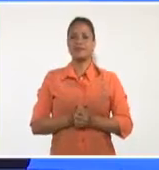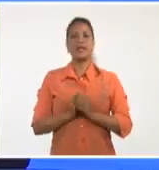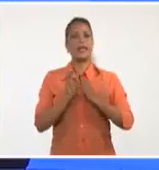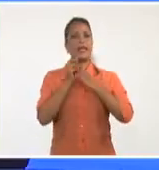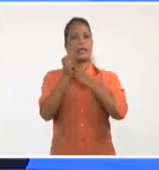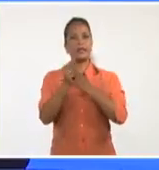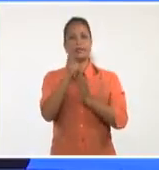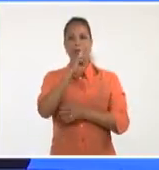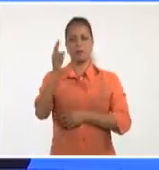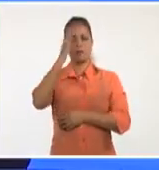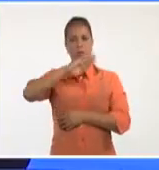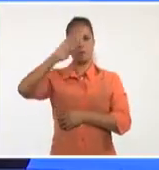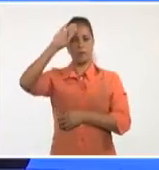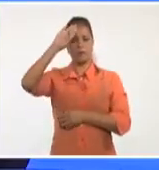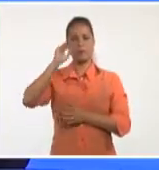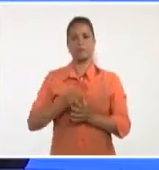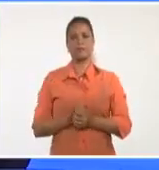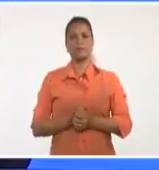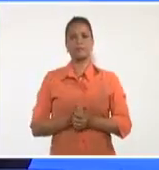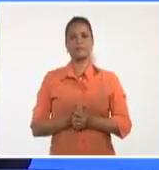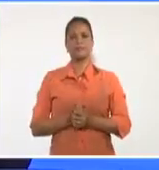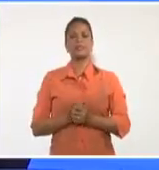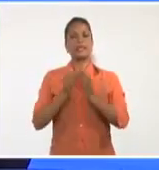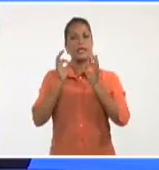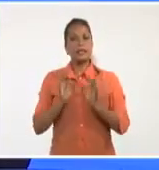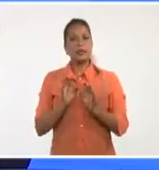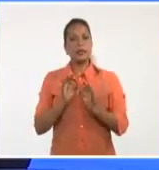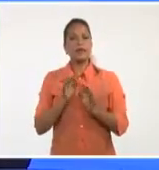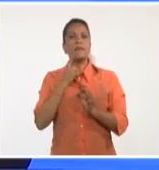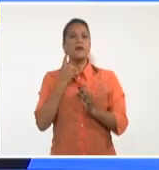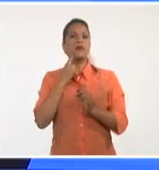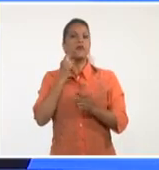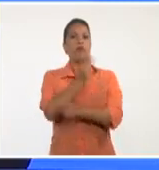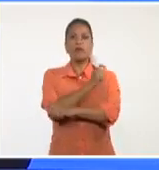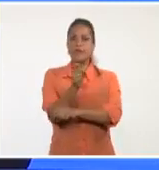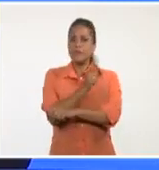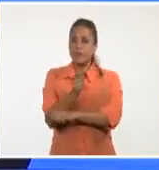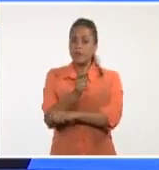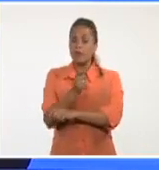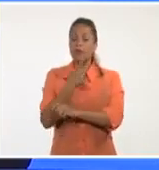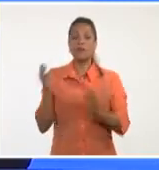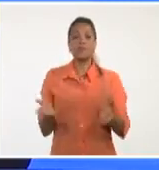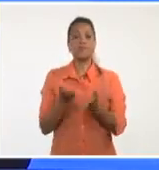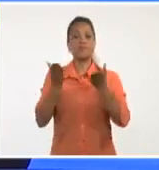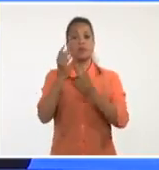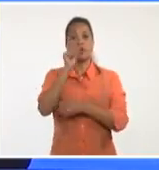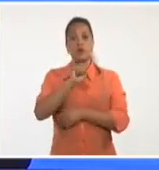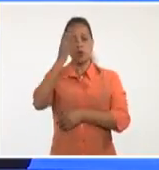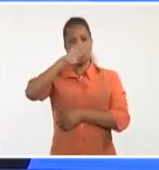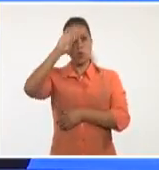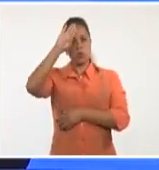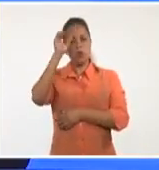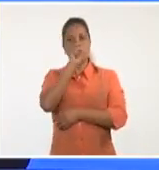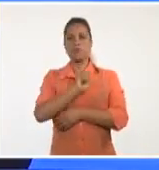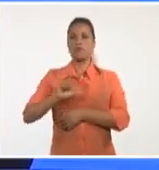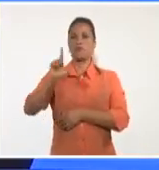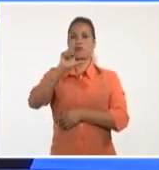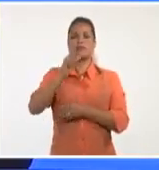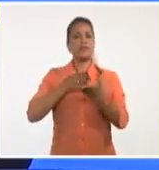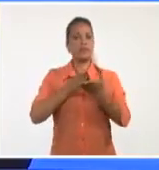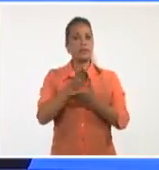Fidel Castro Ruz, quien sentó las bases para la construcción de la Cuba socialista siguiendo los preceptos